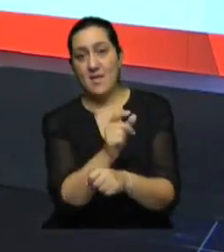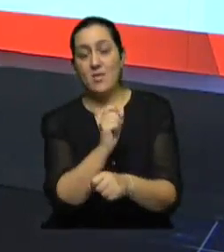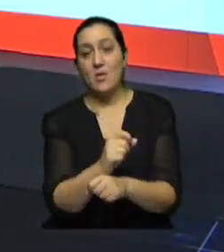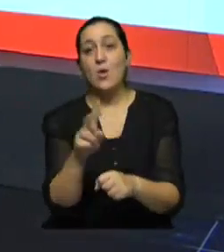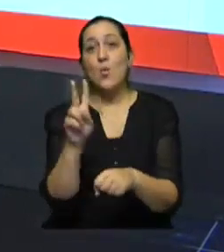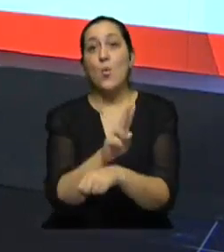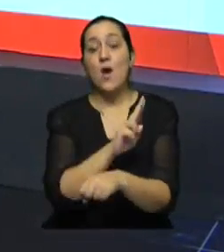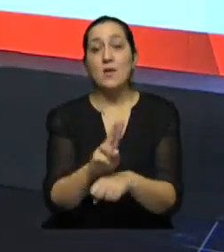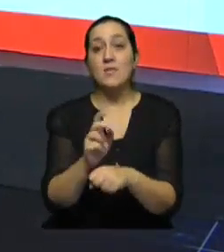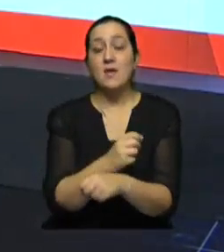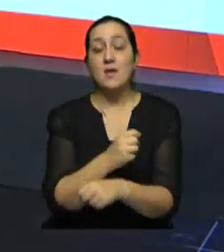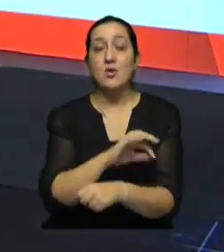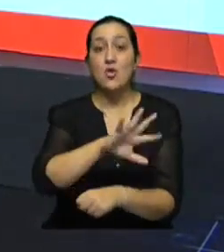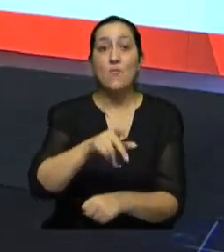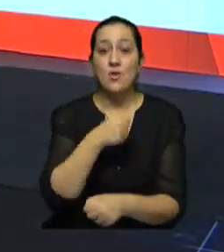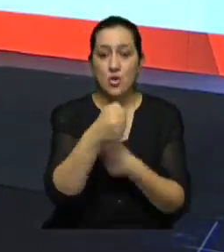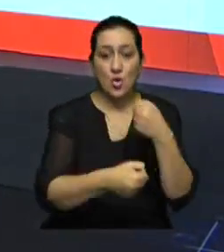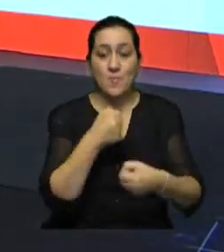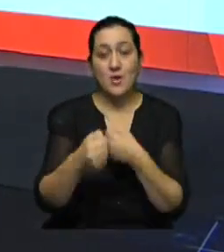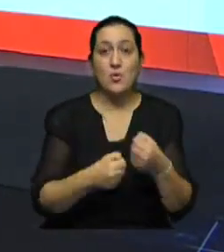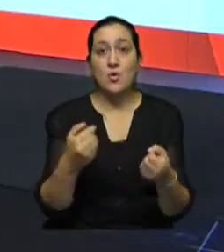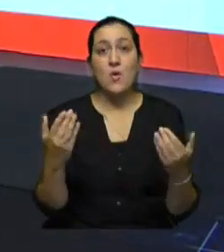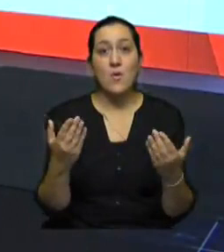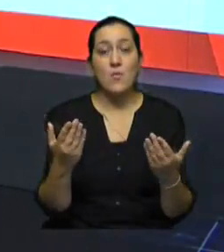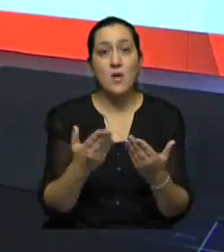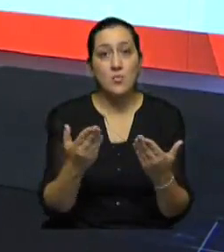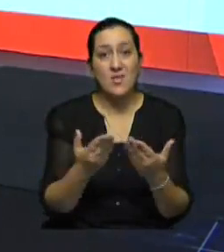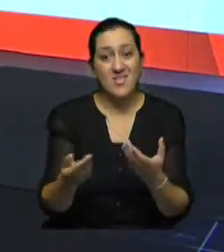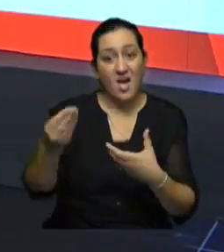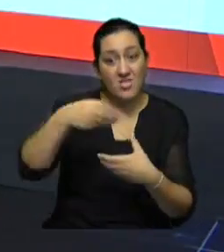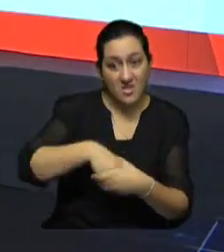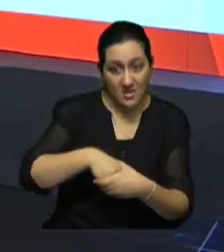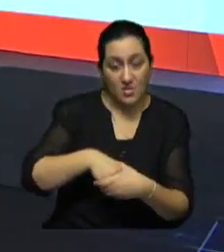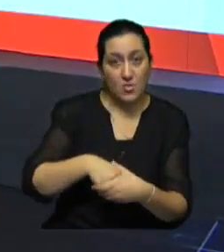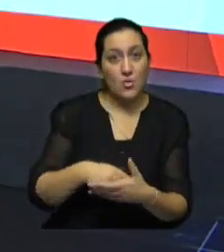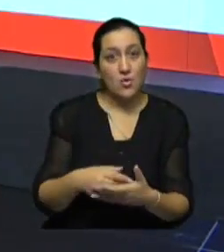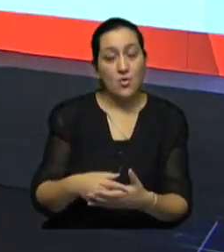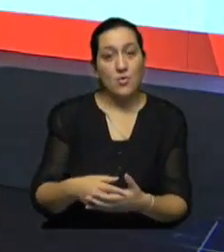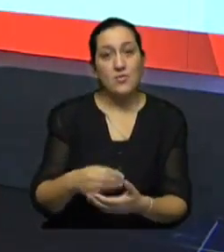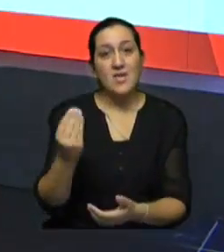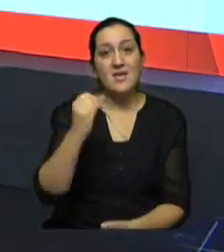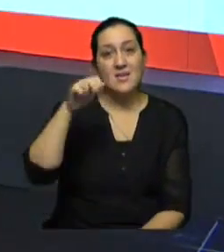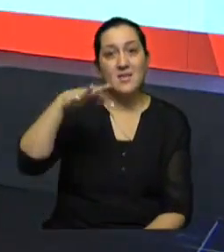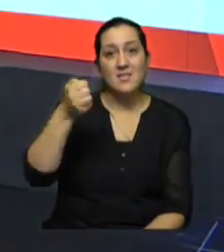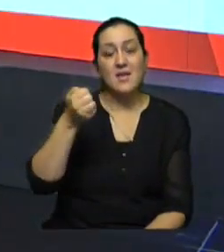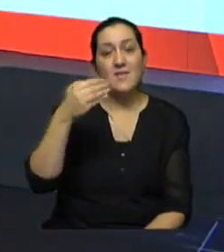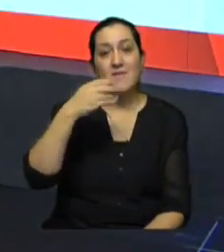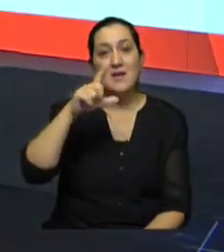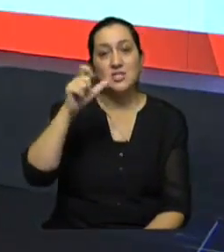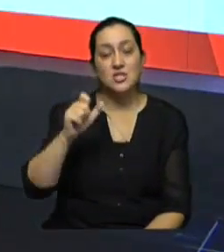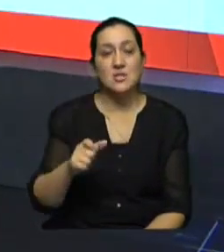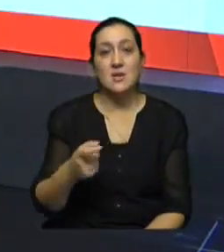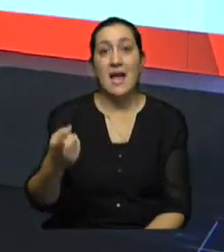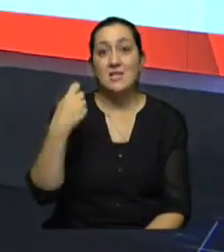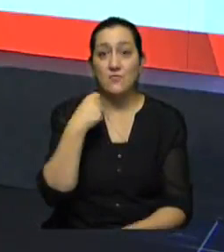y robaron y golpearon a un estudiante en el centro, en el predio educativo Quinta del Valle, de Paso de la Arena. Bien. Ayer